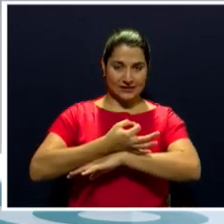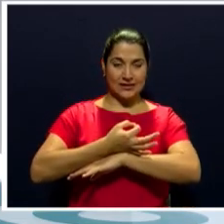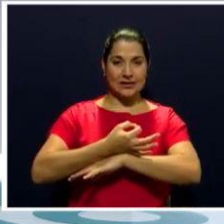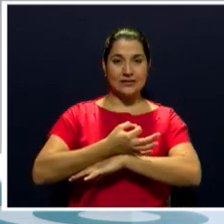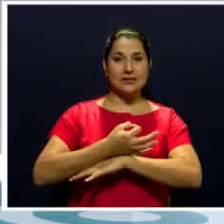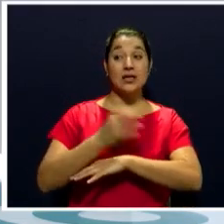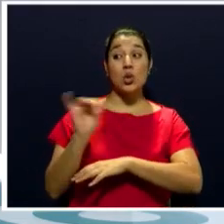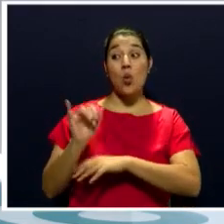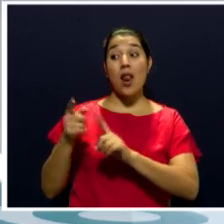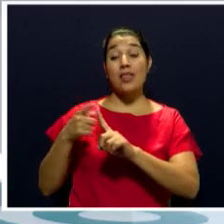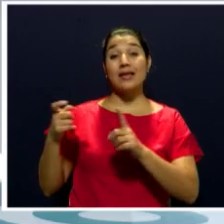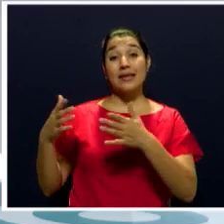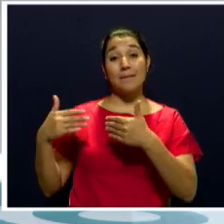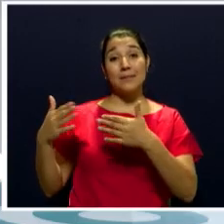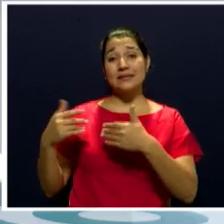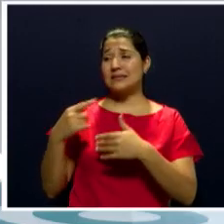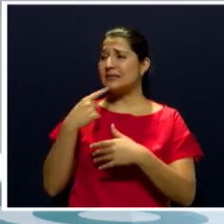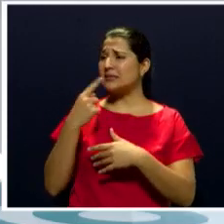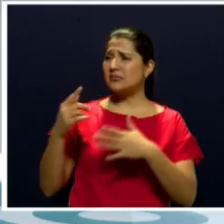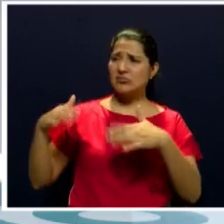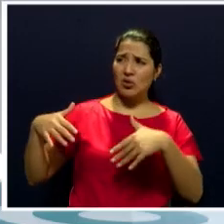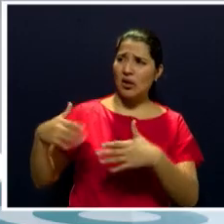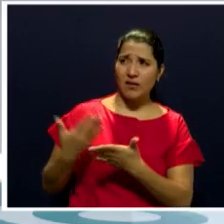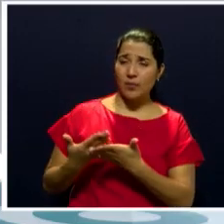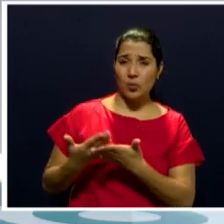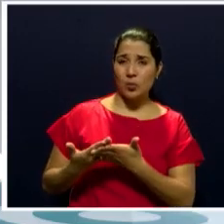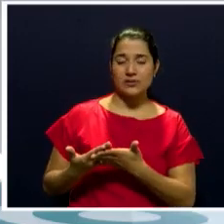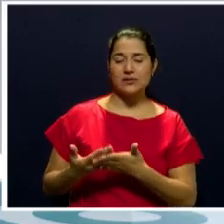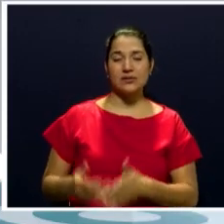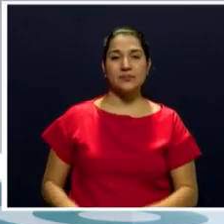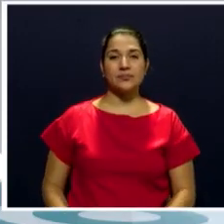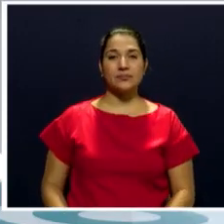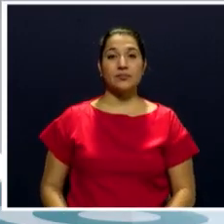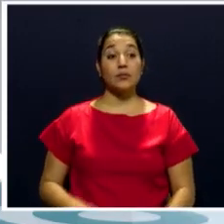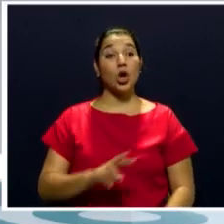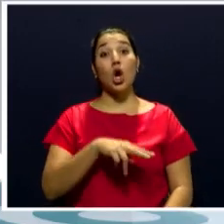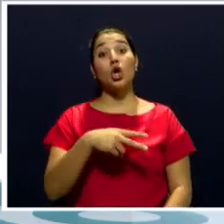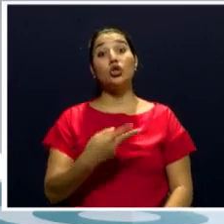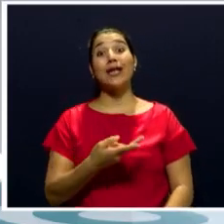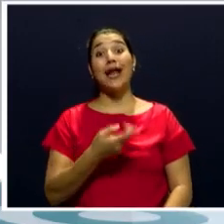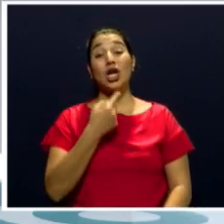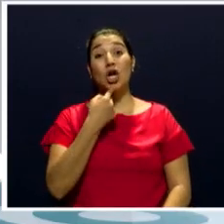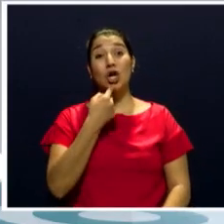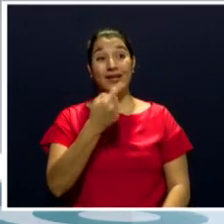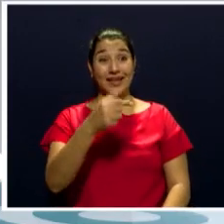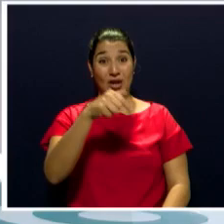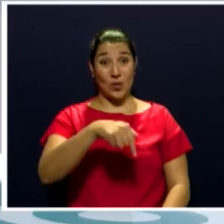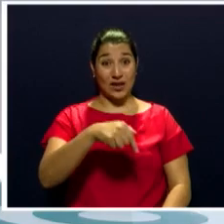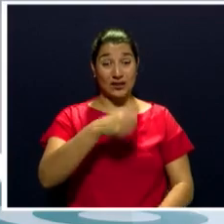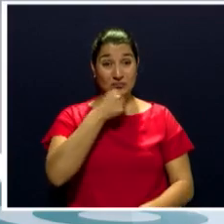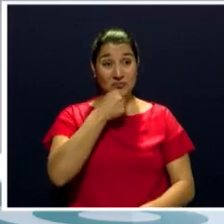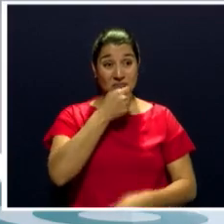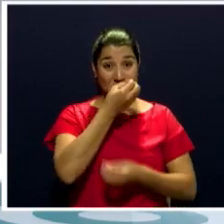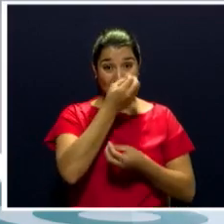tierras canaleras negaron que ya hubiese una propuesta, contrario a lo que se divulgó en varios medios de